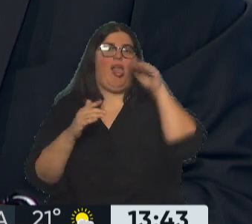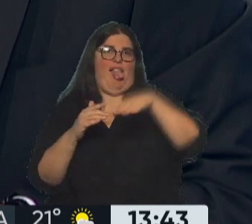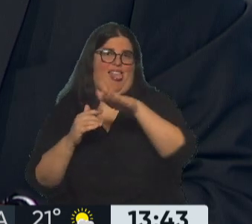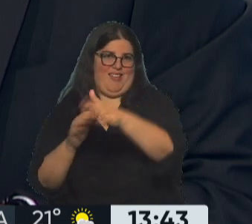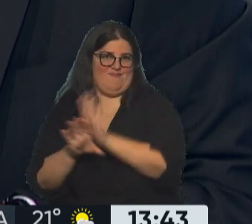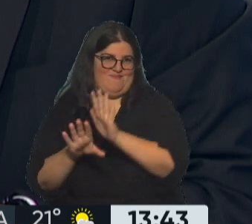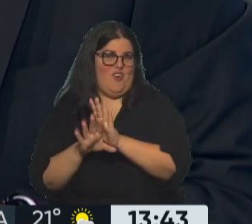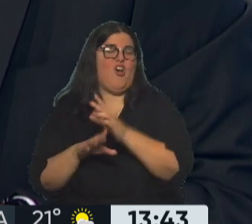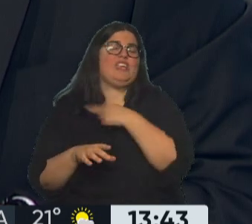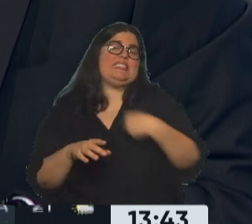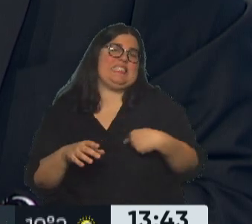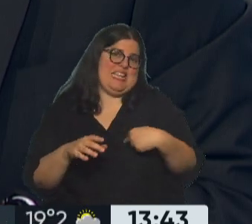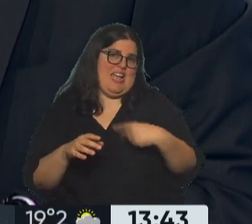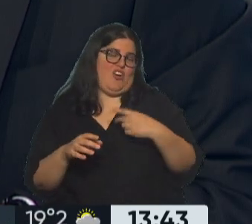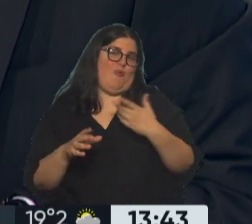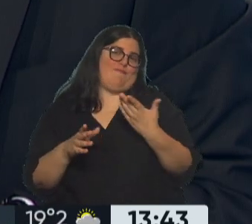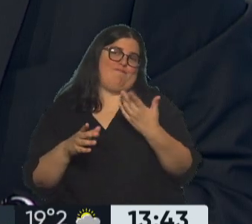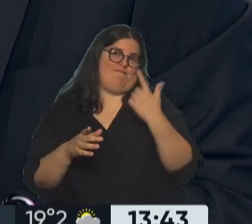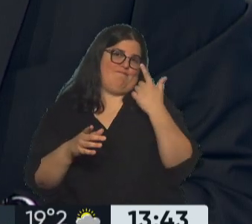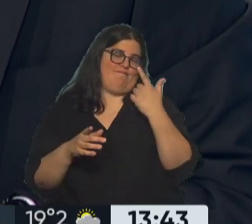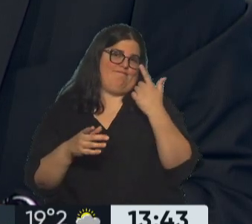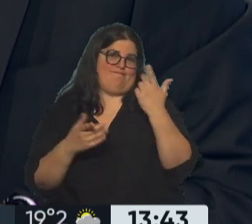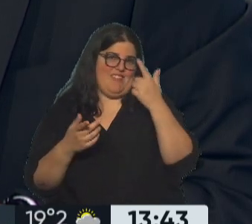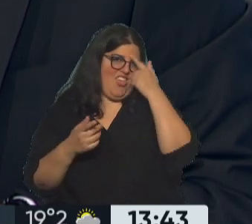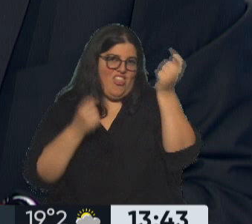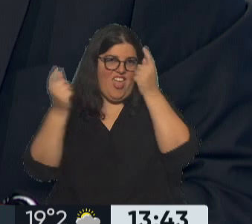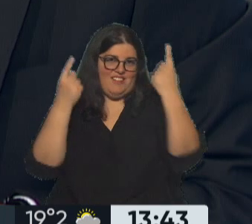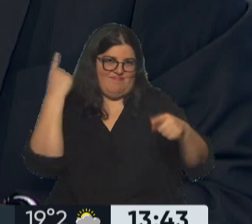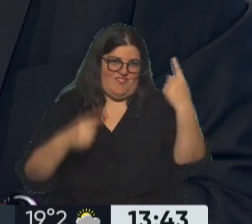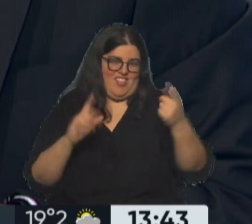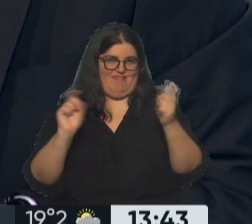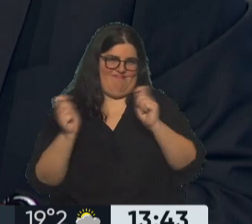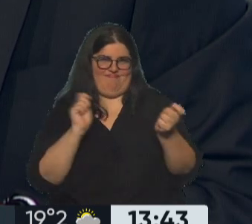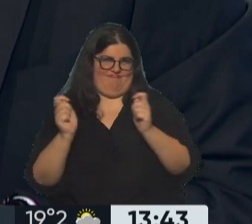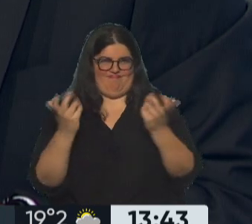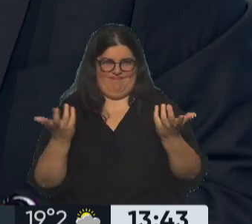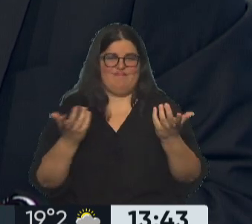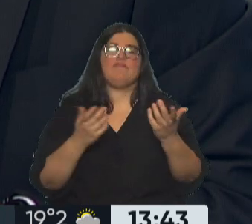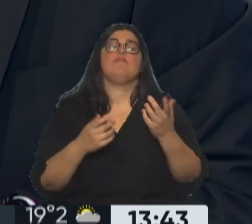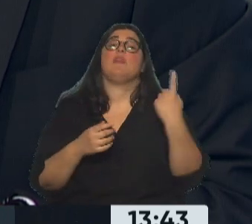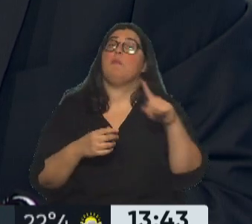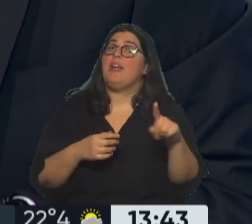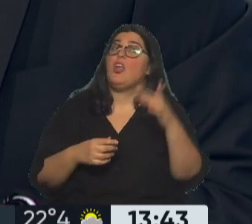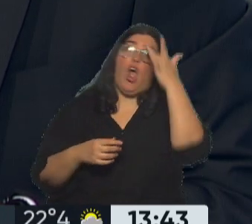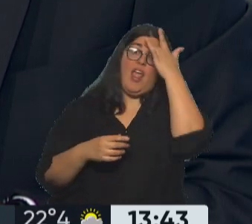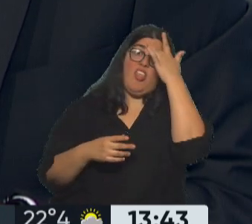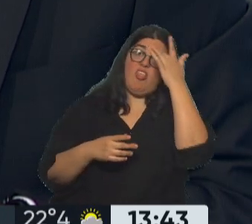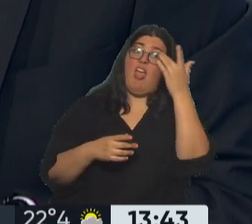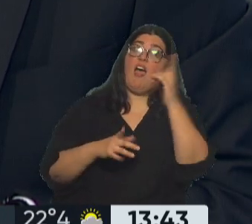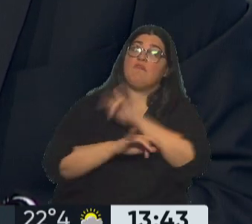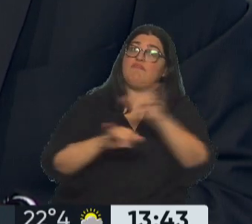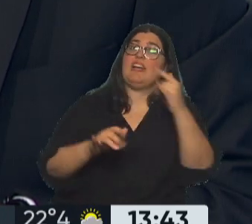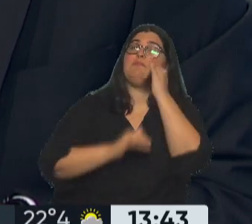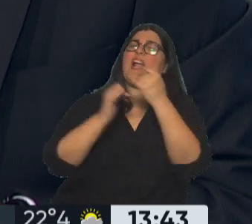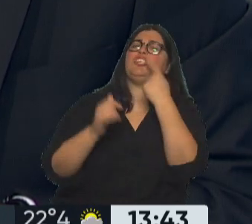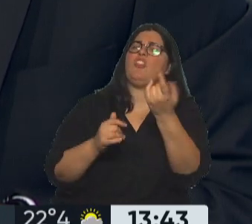República Popular. Pero por supuesto la explicación que te brindan desde la India es que por un lado hay una muy